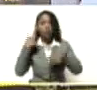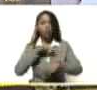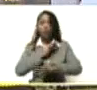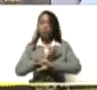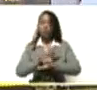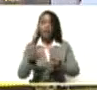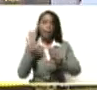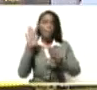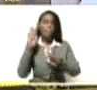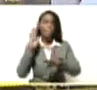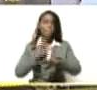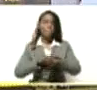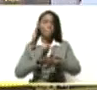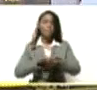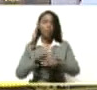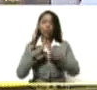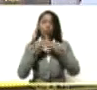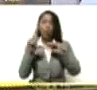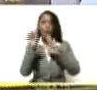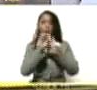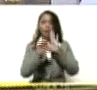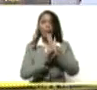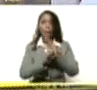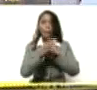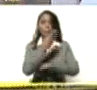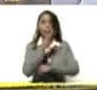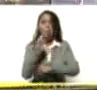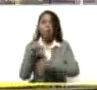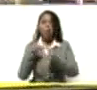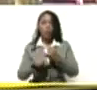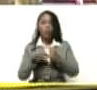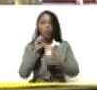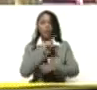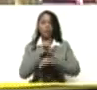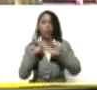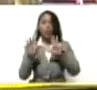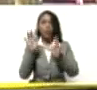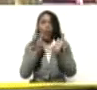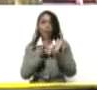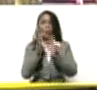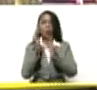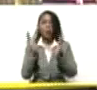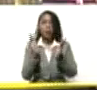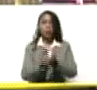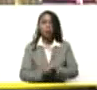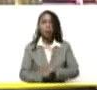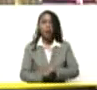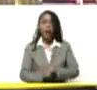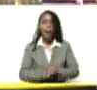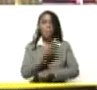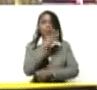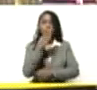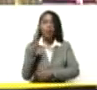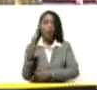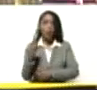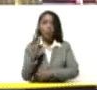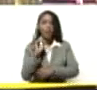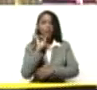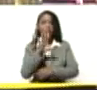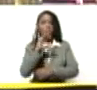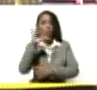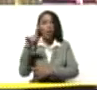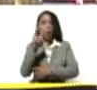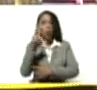las etapas. El bicentenario del 19 de abril el bicentenario del 5 de